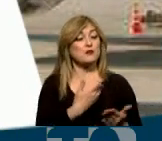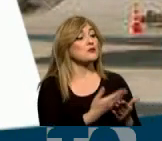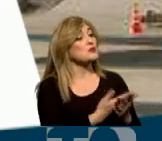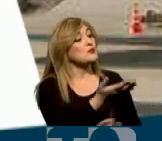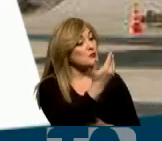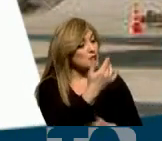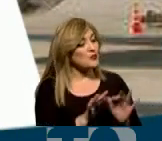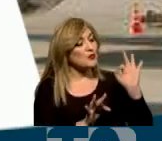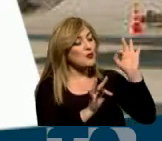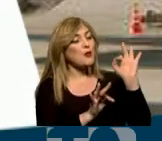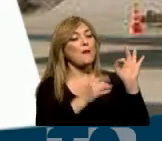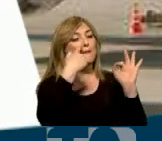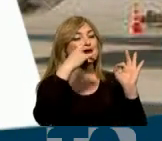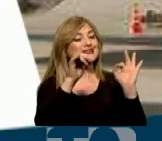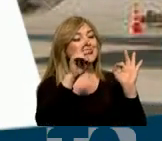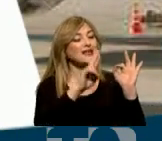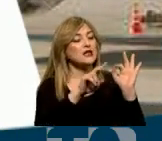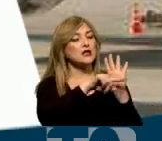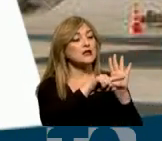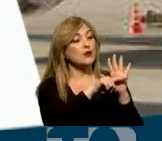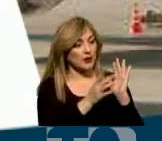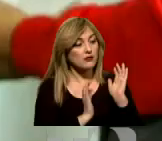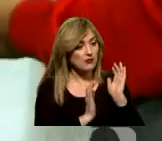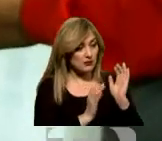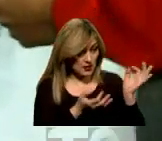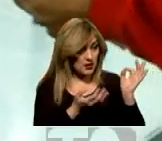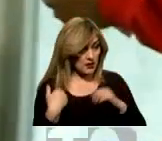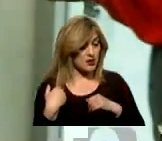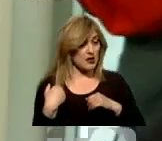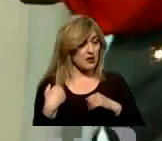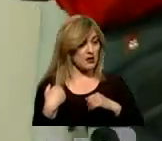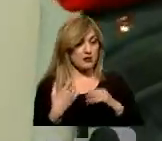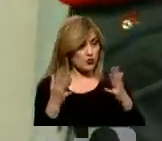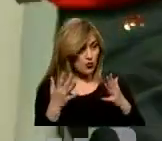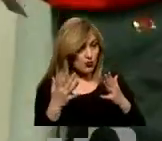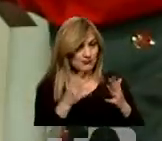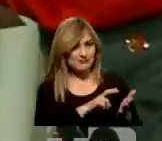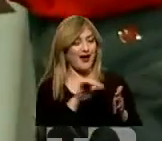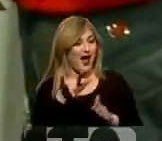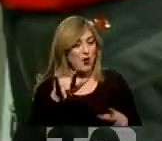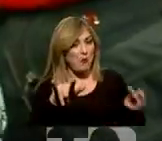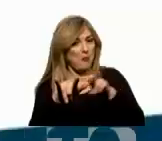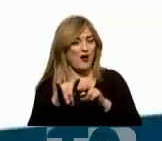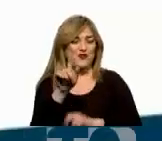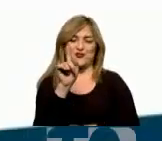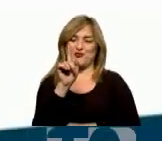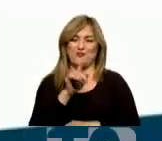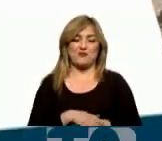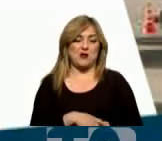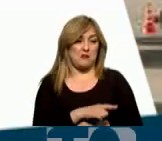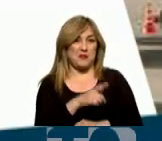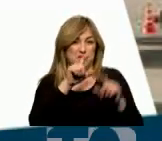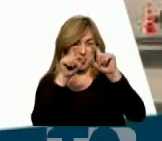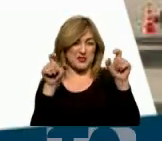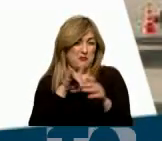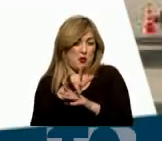una prueba PCR negativa previo a su embarque y de no tenerla, no podrán abordar. Si aún así se le permite el ingreso, la